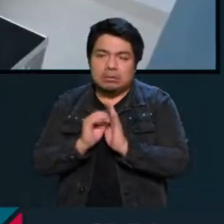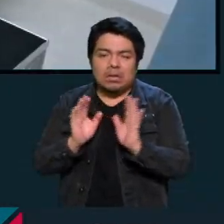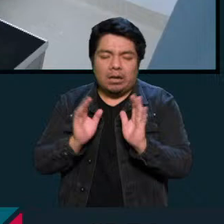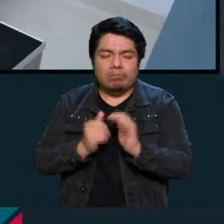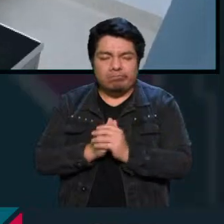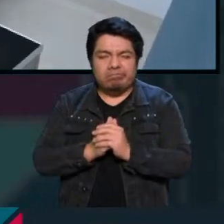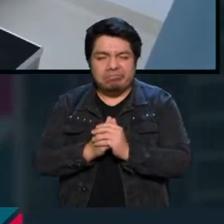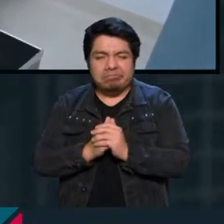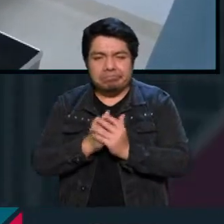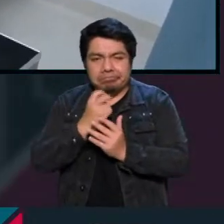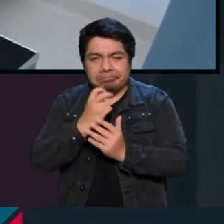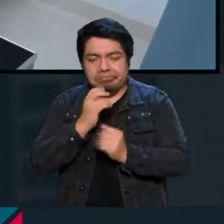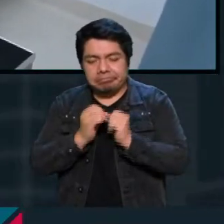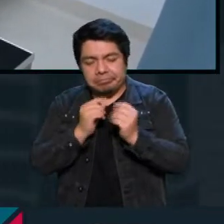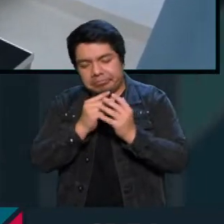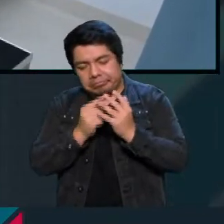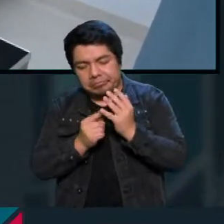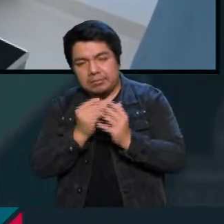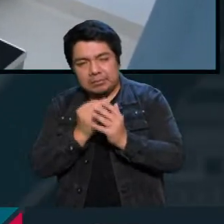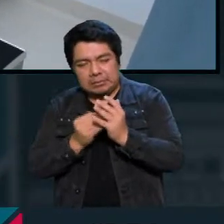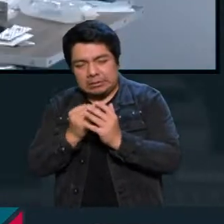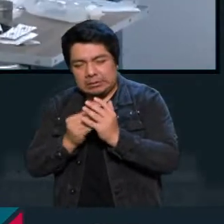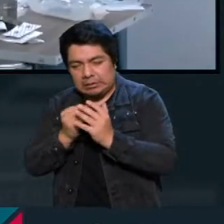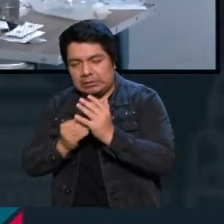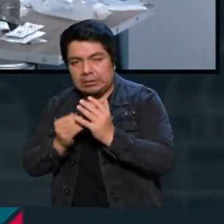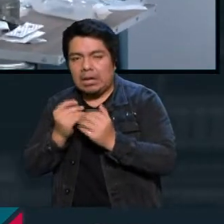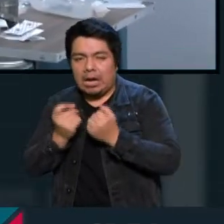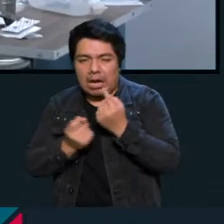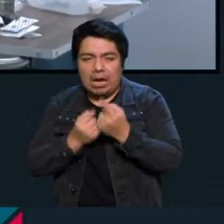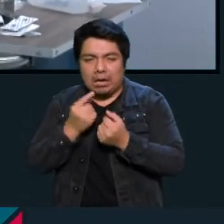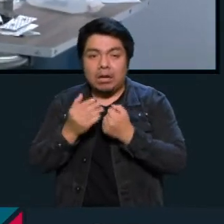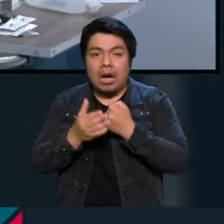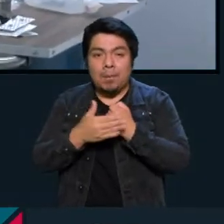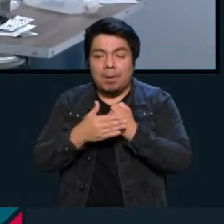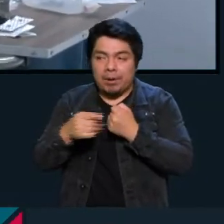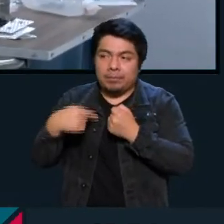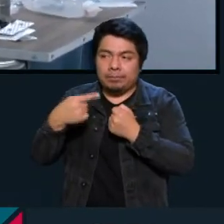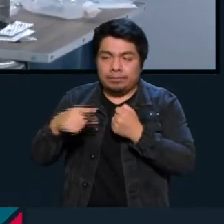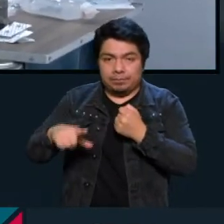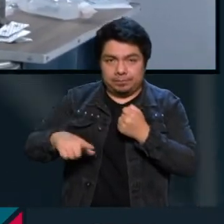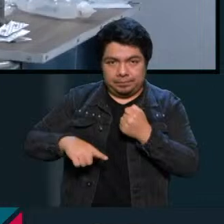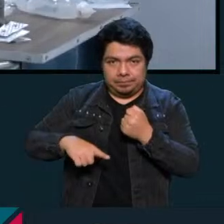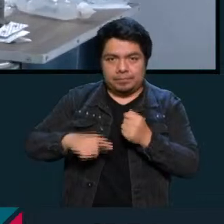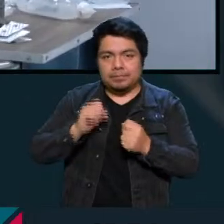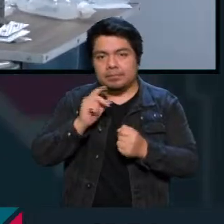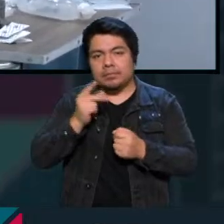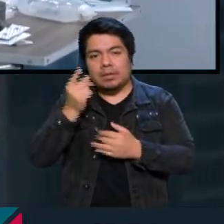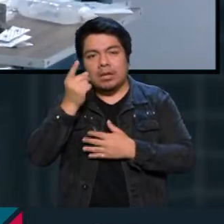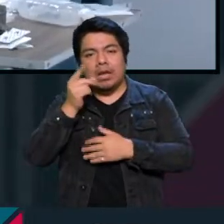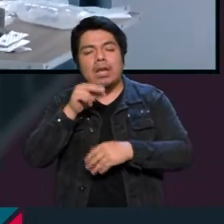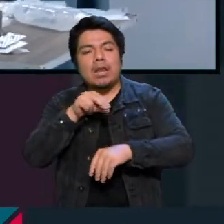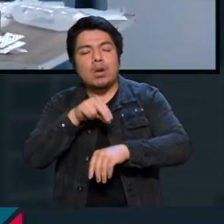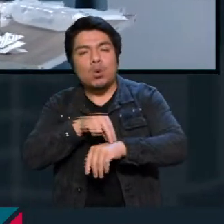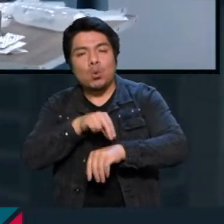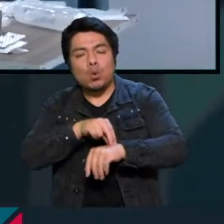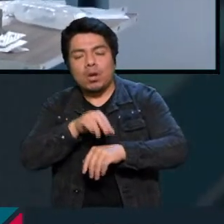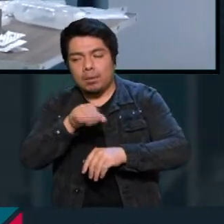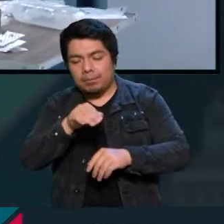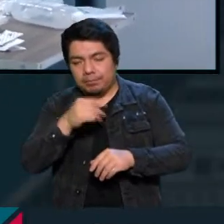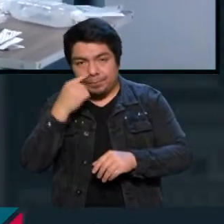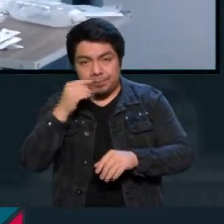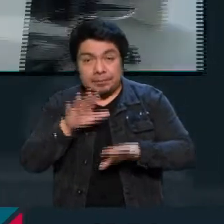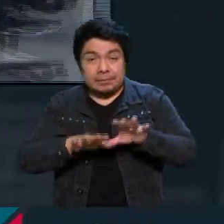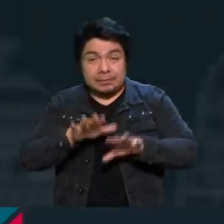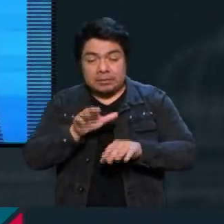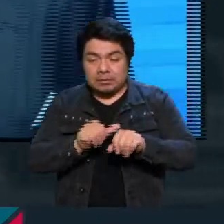Entonces, estas áreas de oportunidad creo que van a ser muy importantes para lo que empieza del siguiente sexenio, Braulio. Doctor, a veces en la administración pública